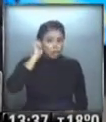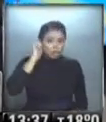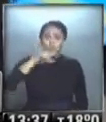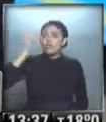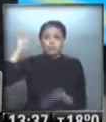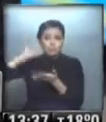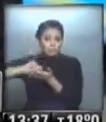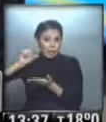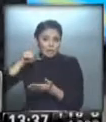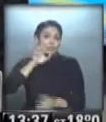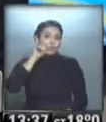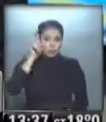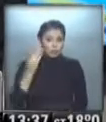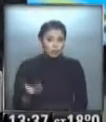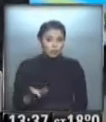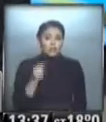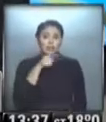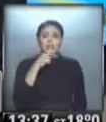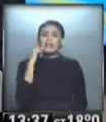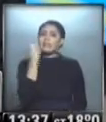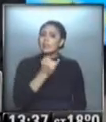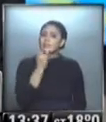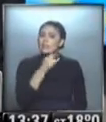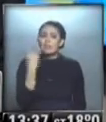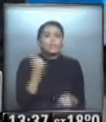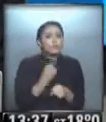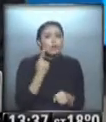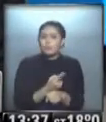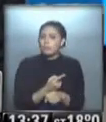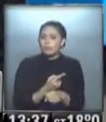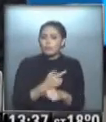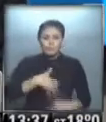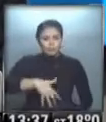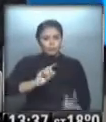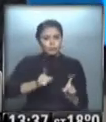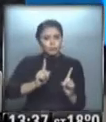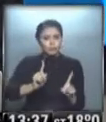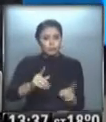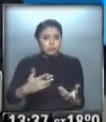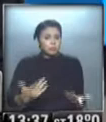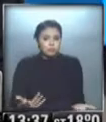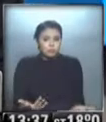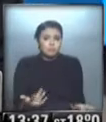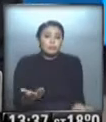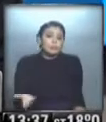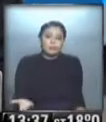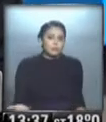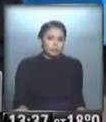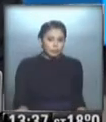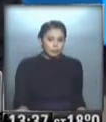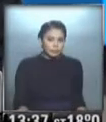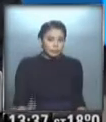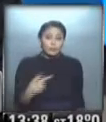extranjera es estadounidense ella refiere que no puede llevar adelante el embarazo al menos en el descargo posterior que hace porque